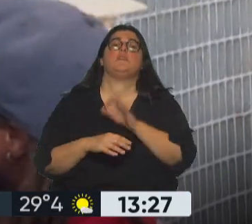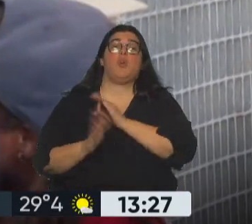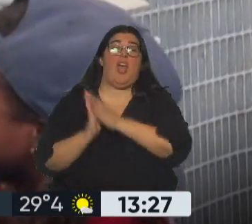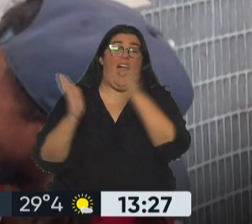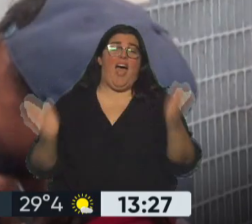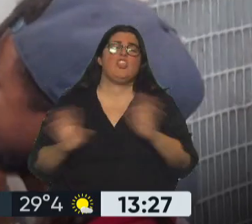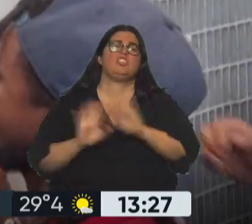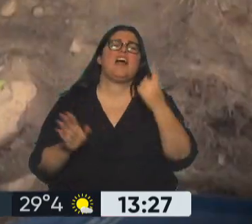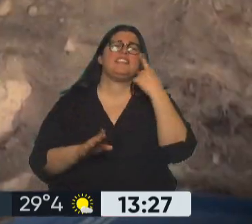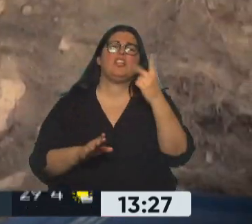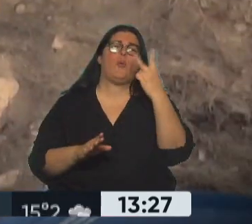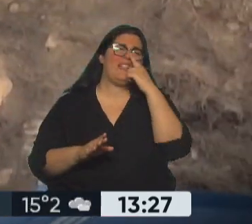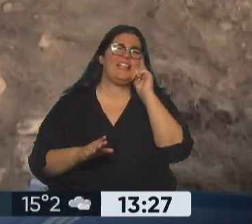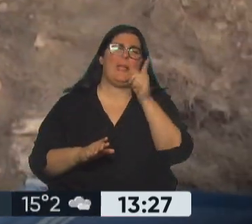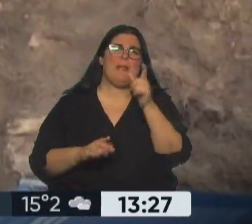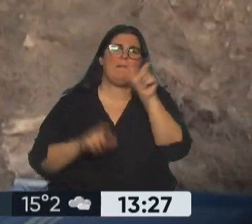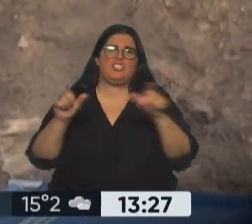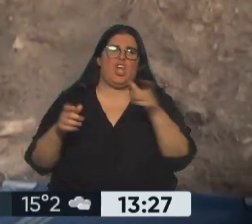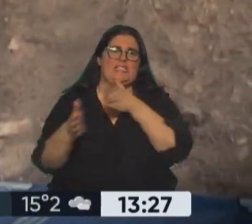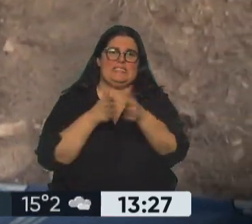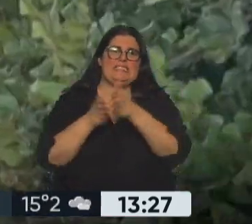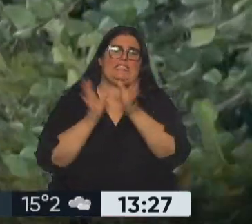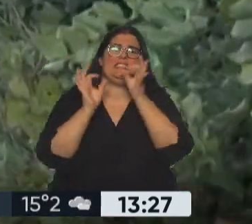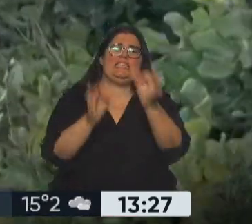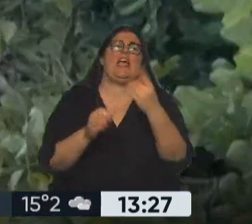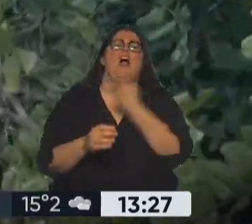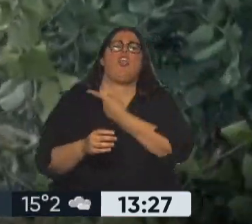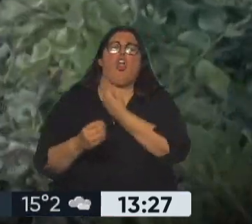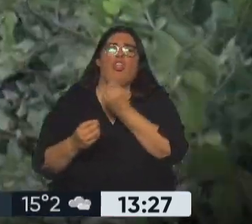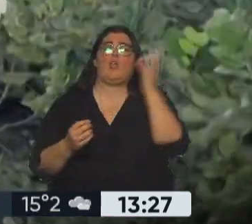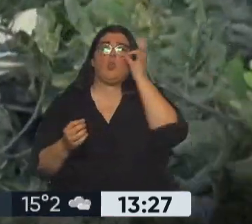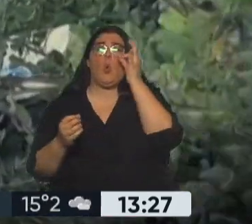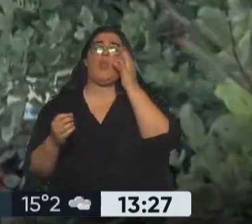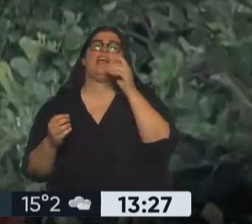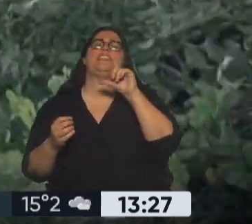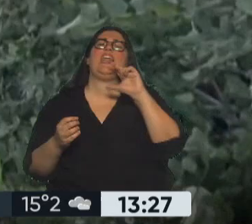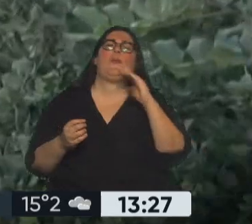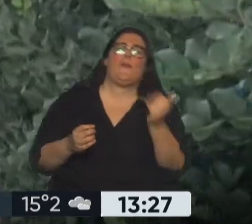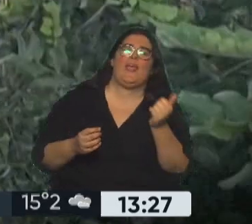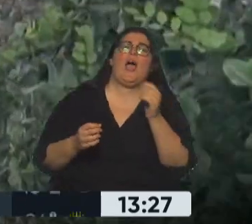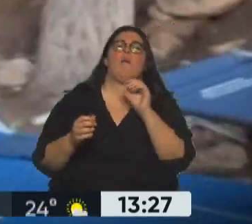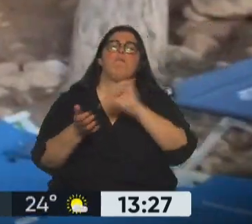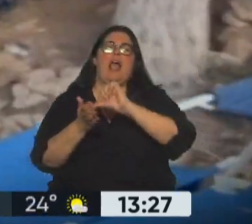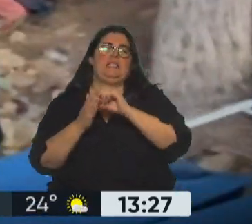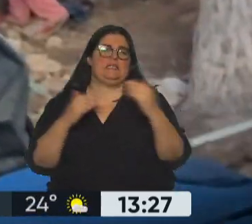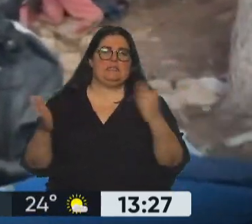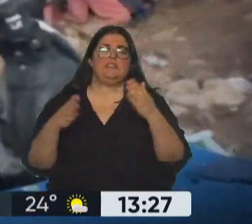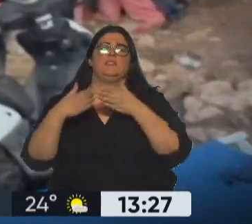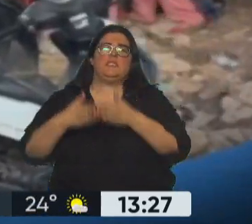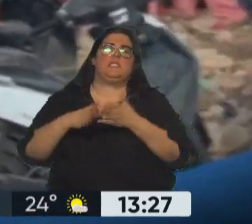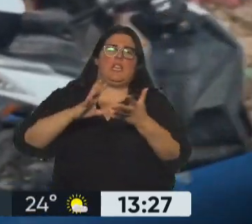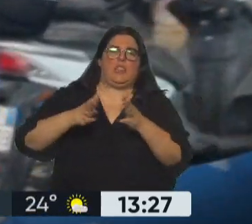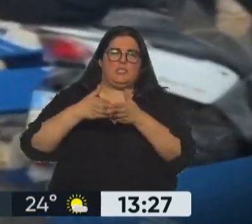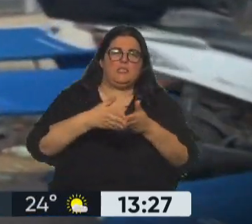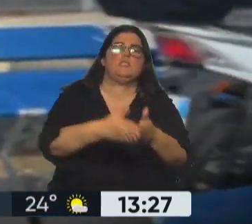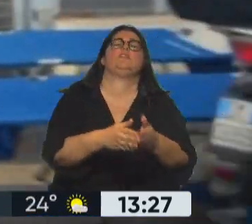los migrantes arribados a las costas italianas en barcos precarios desde Túnez, Libia y países subsaharianos, que huyen de la miseria,